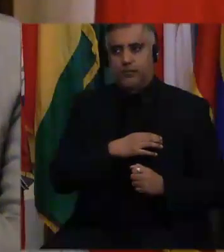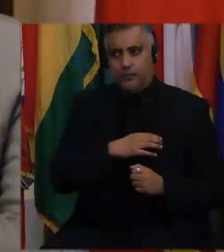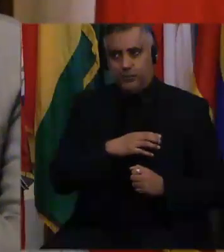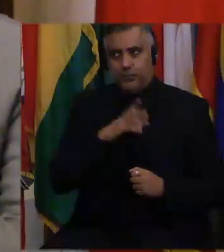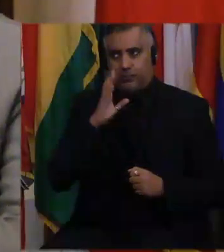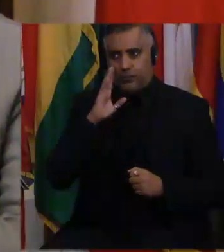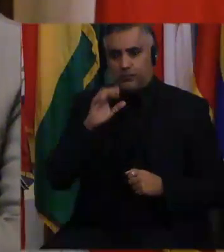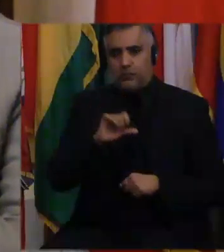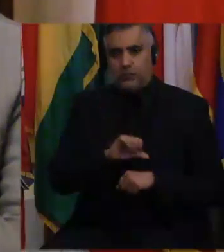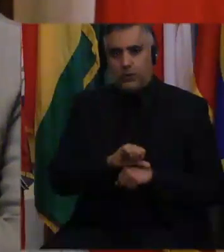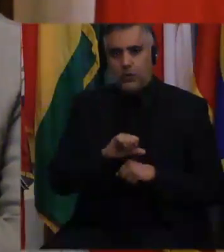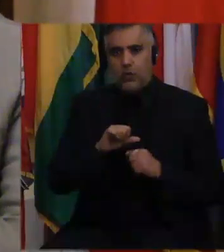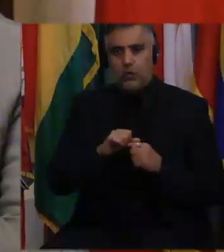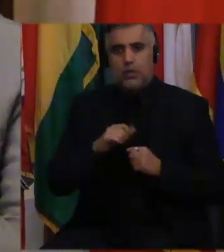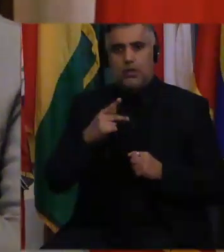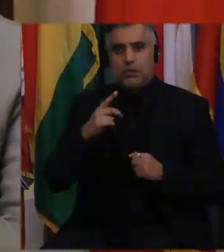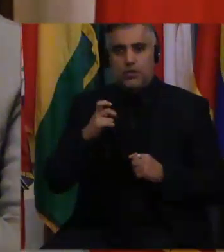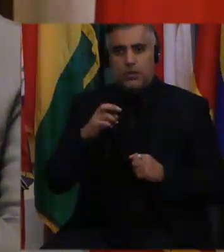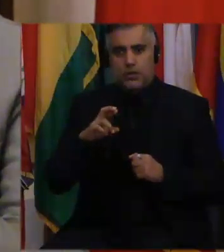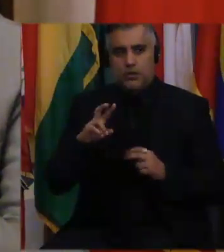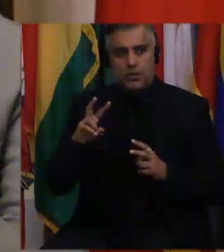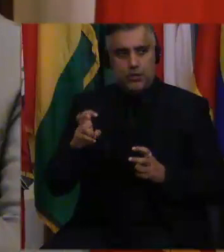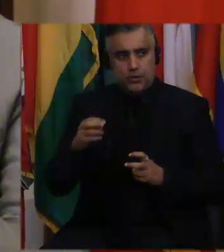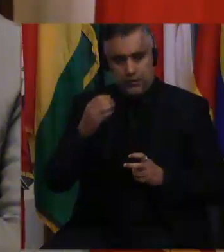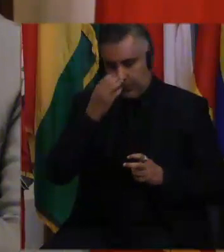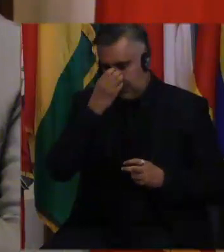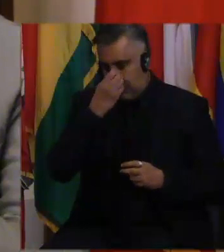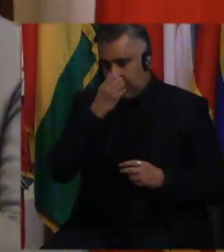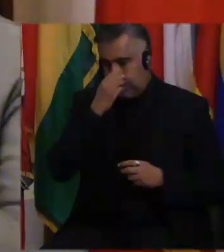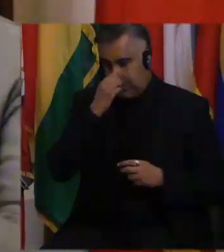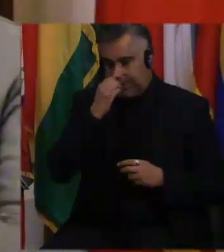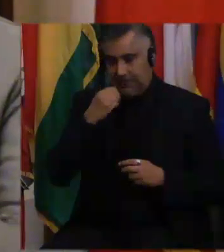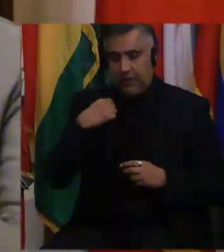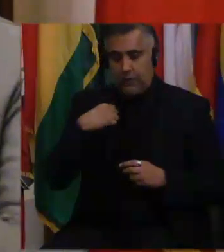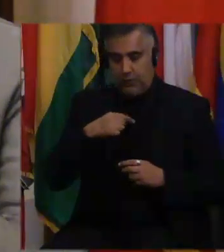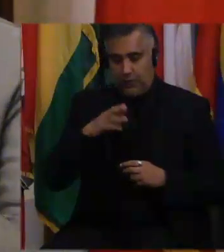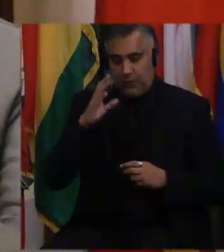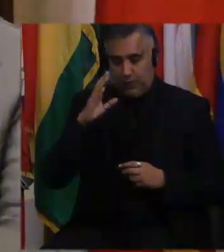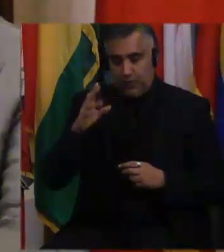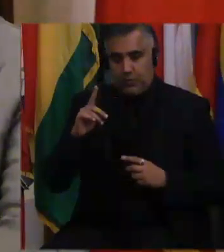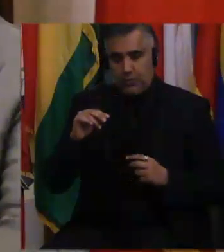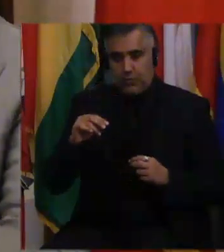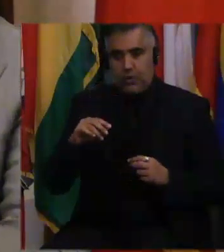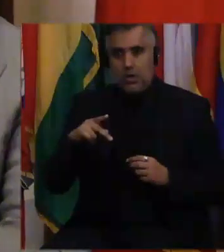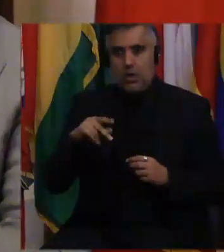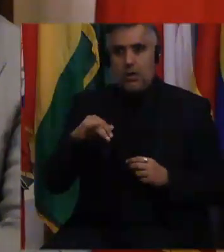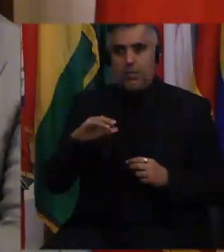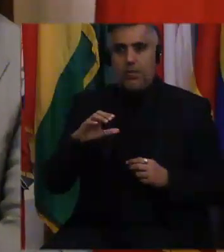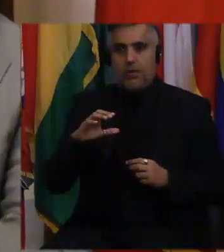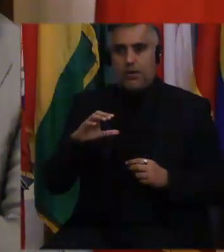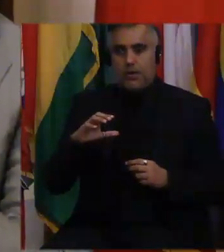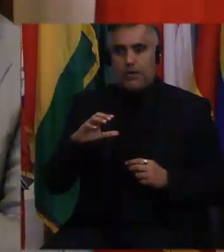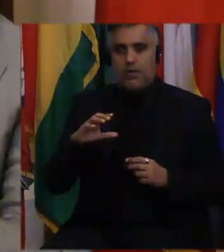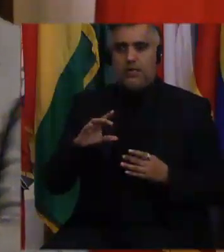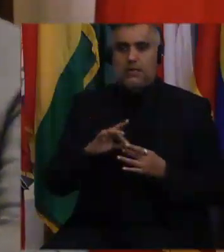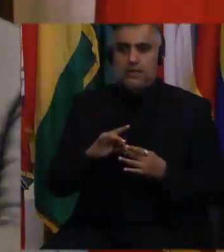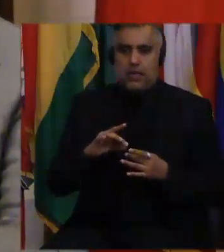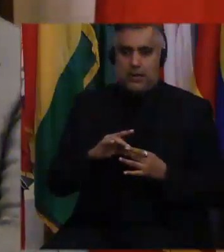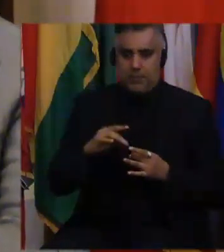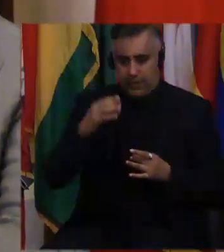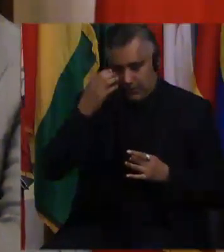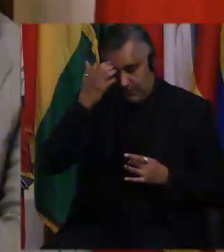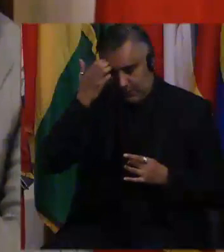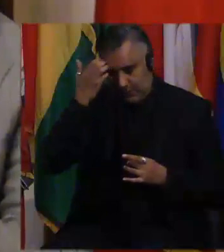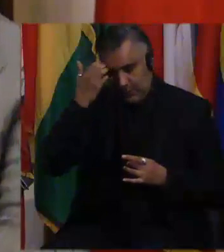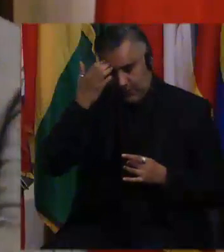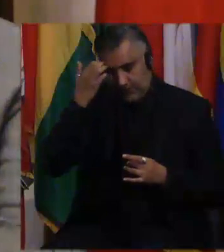Y ahora nosotros vamos a realizar una consulta pública junto a la sociedad civil para construir